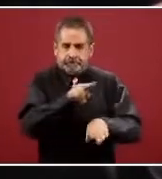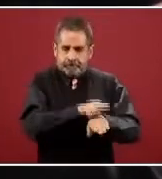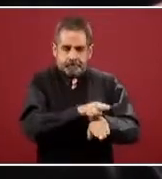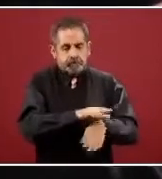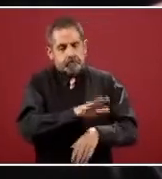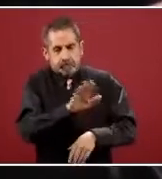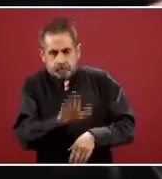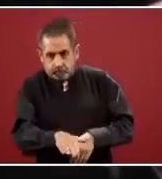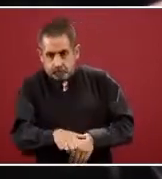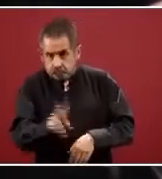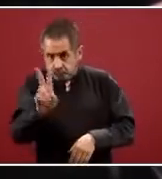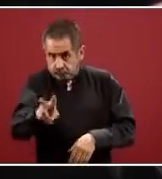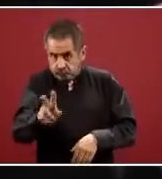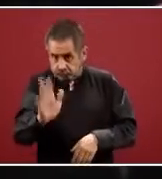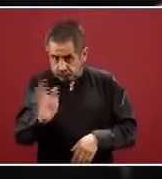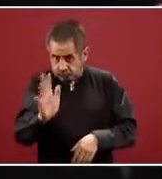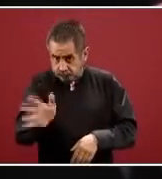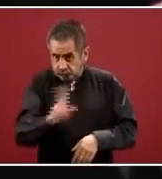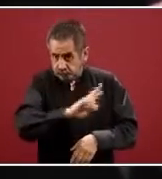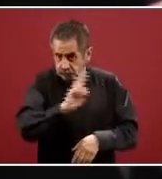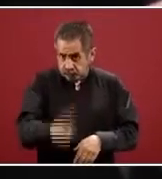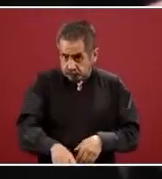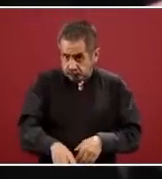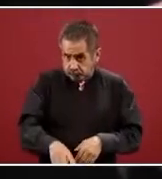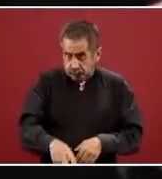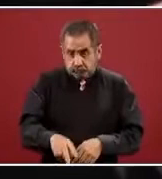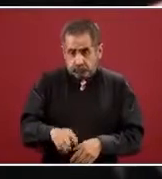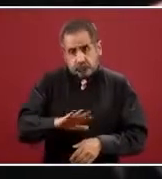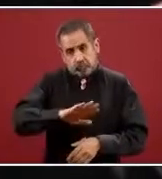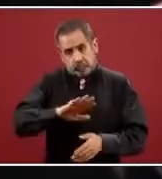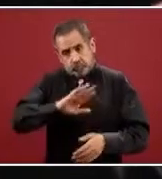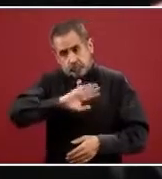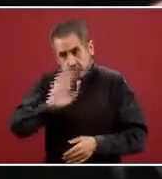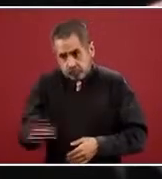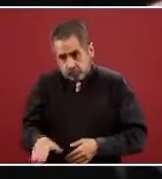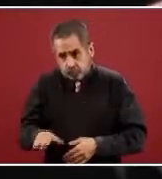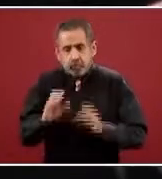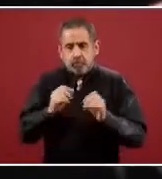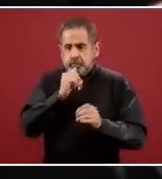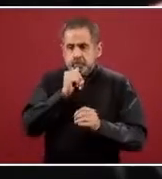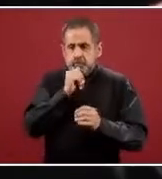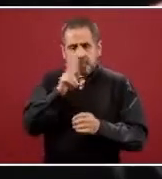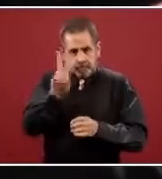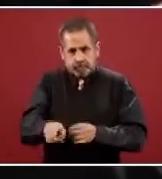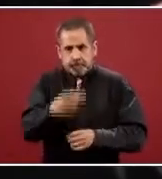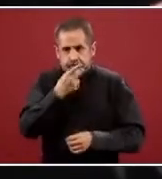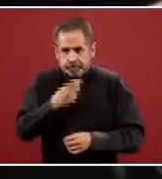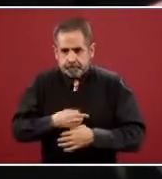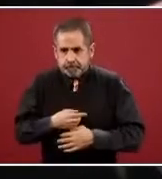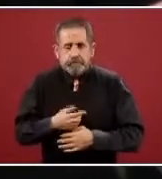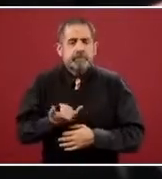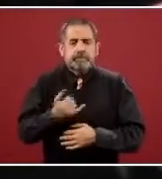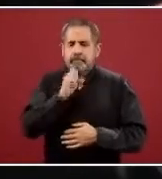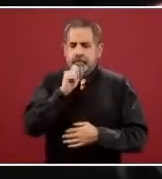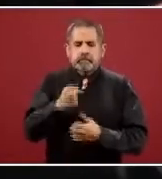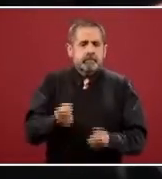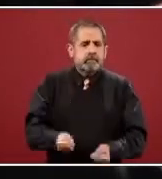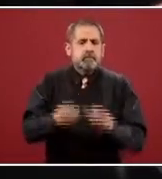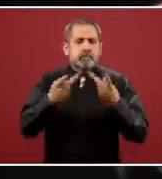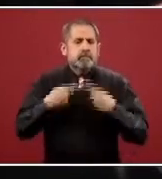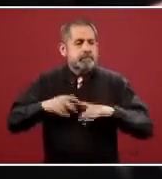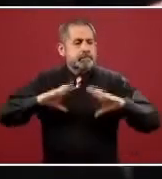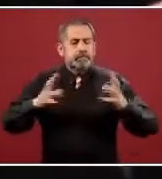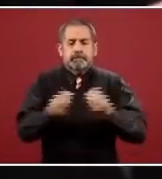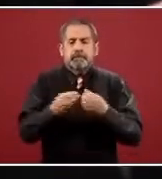confirmara si esto es real, si ya hay un caso así. También si nos puede decir cuántas personas de